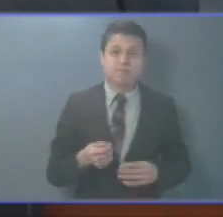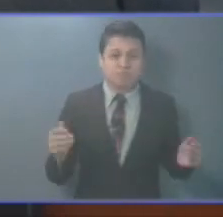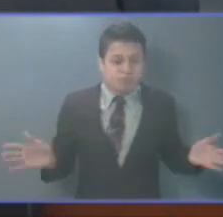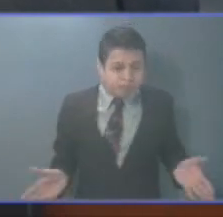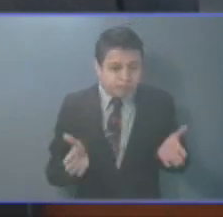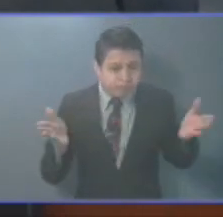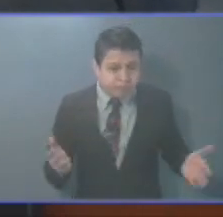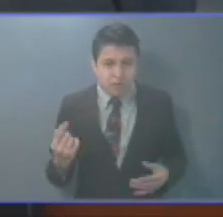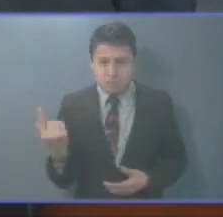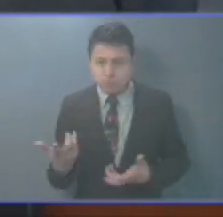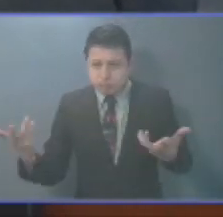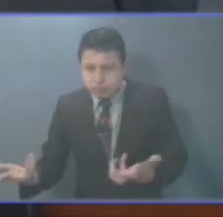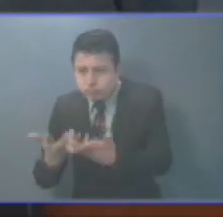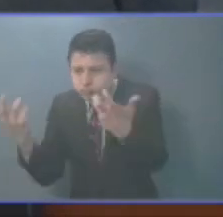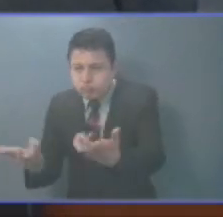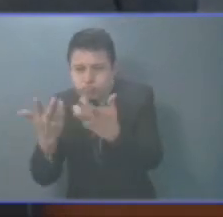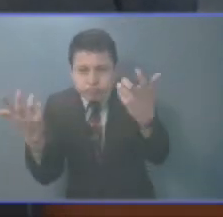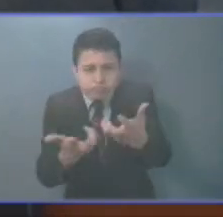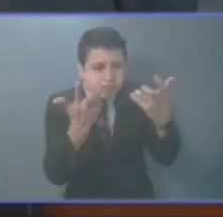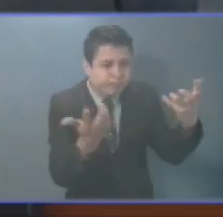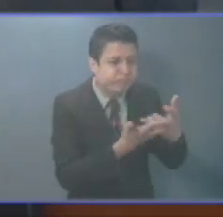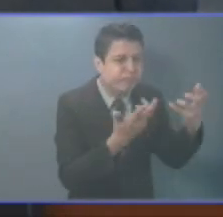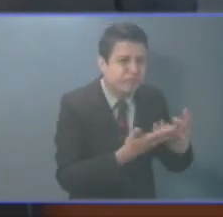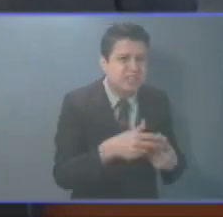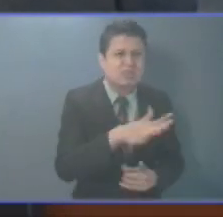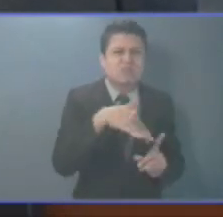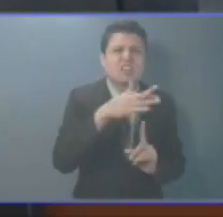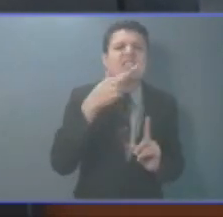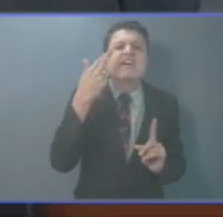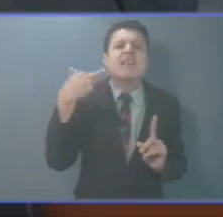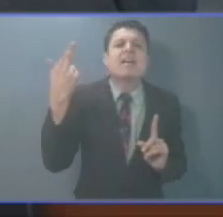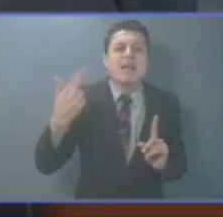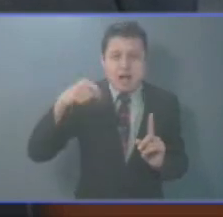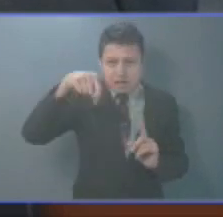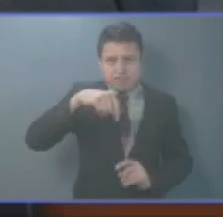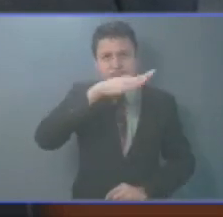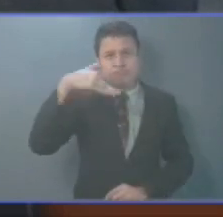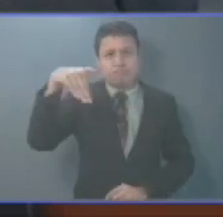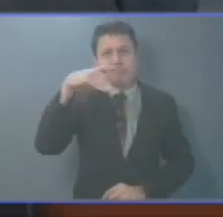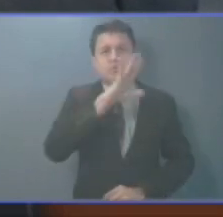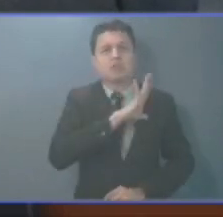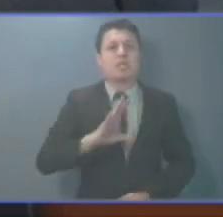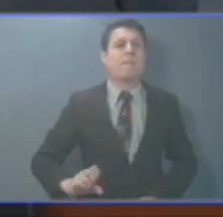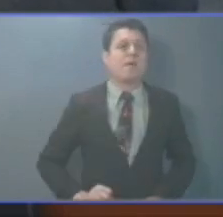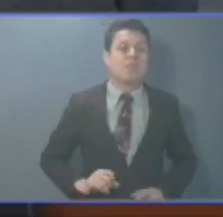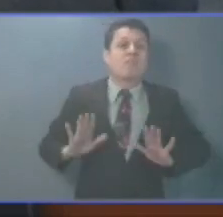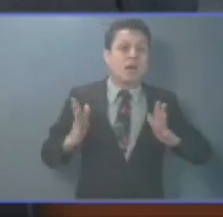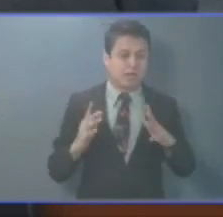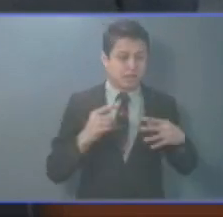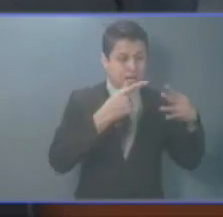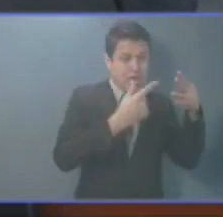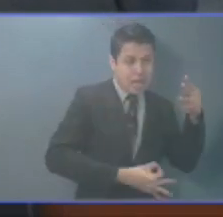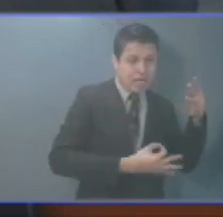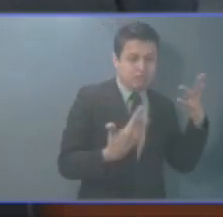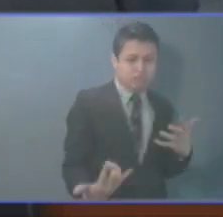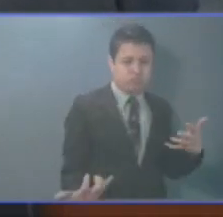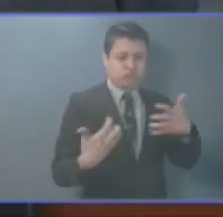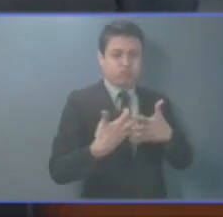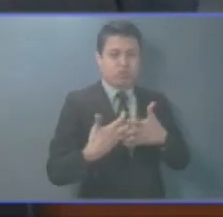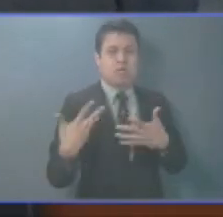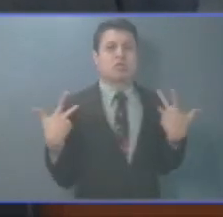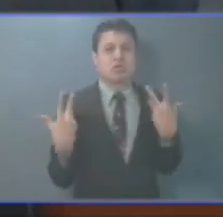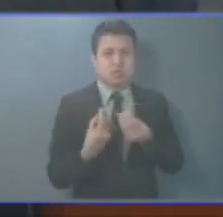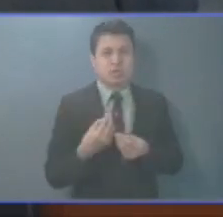investigaciones para conocer la situación real de las personas con discapacidad a fin de garantizar la calidad y cobertura de las